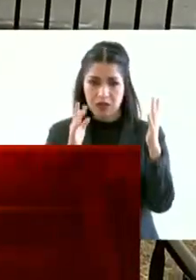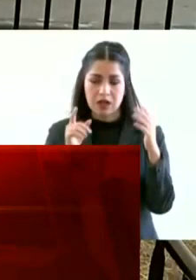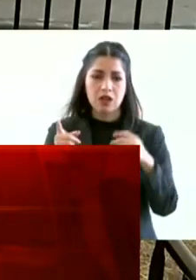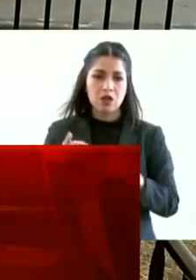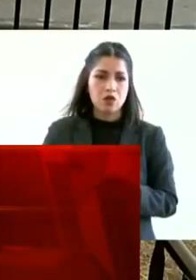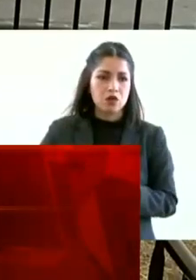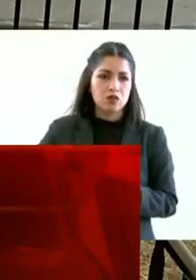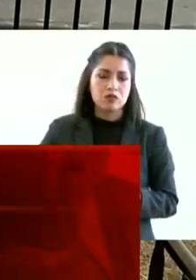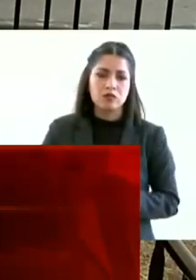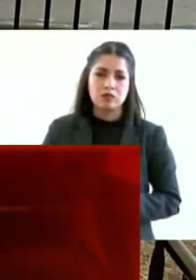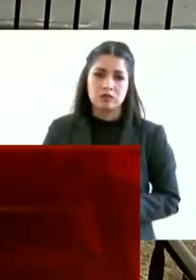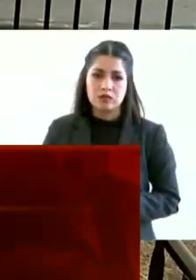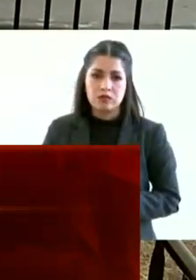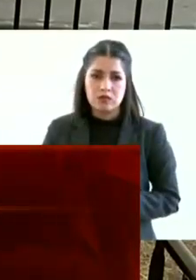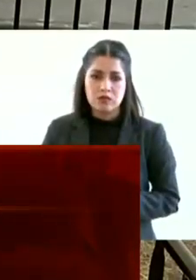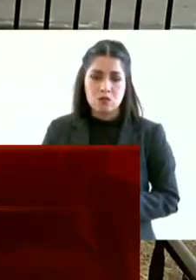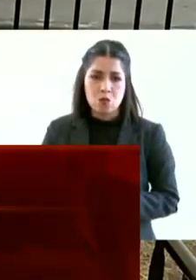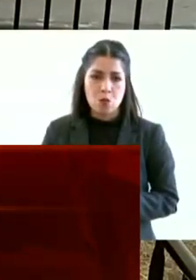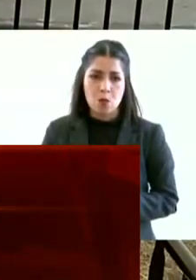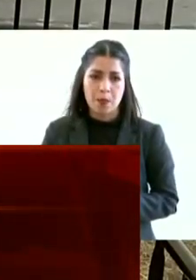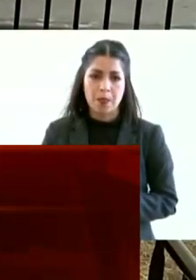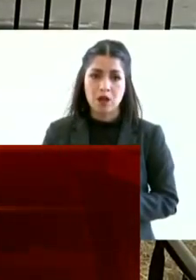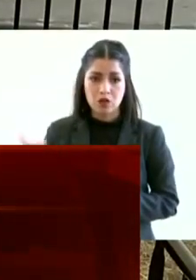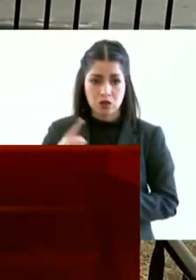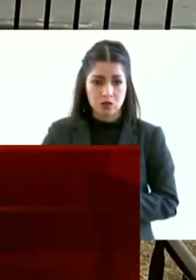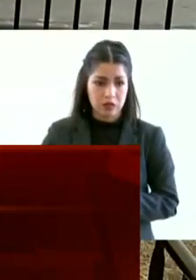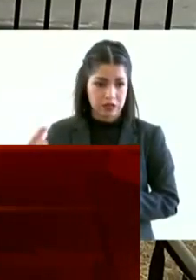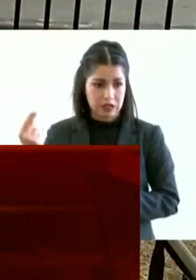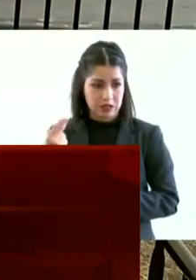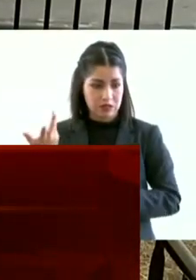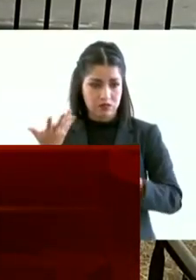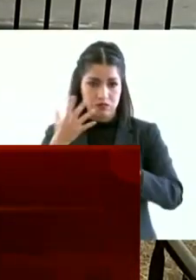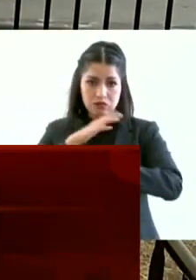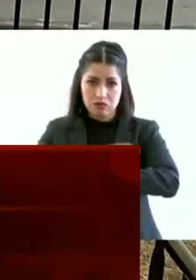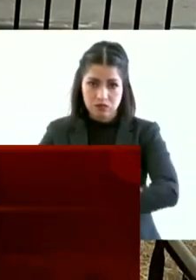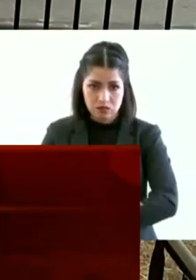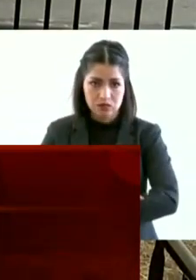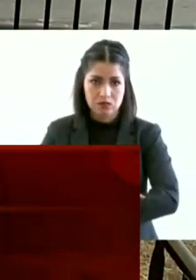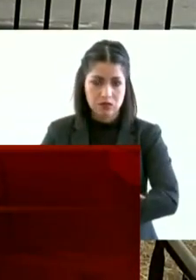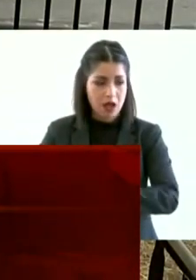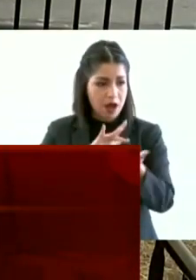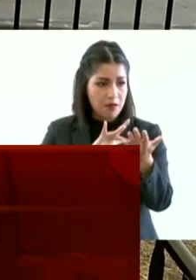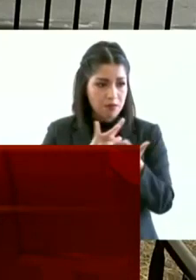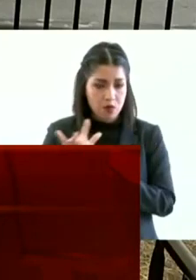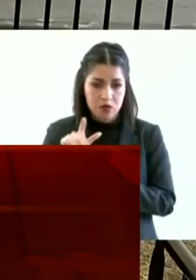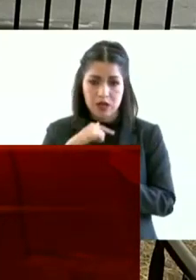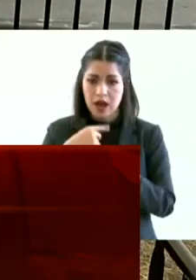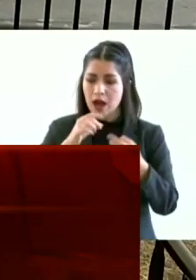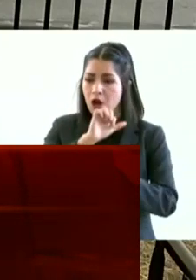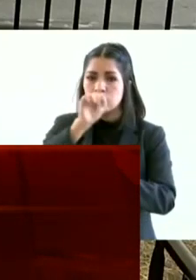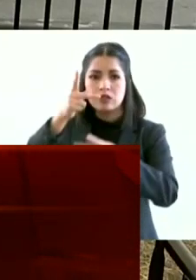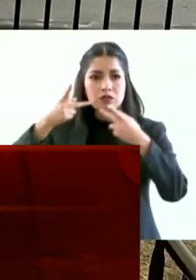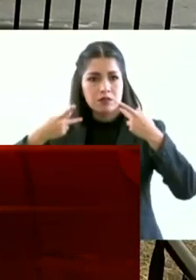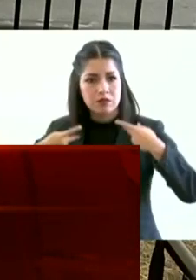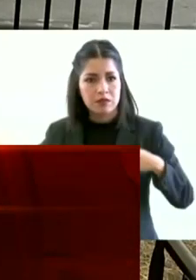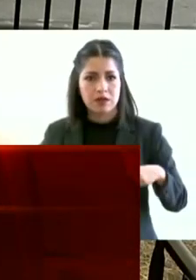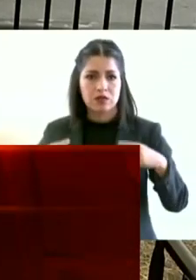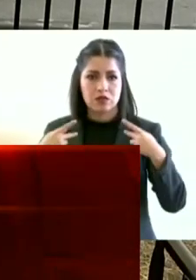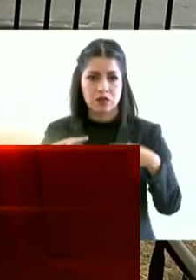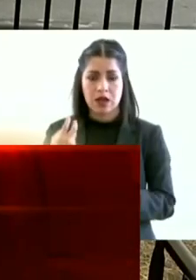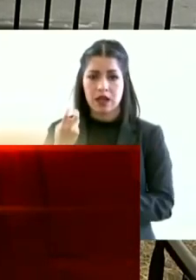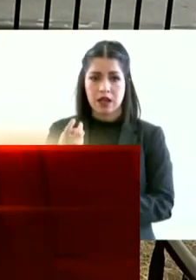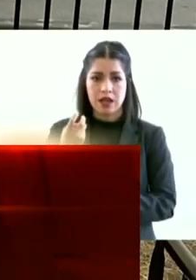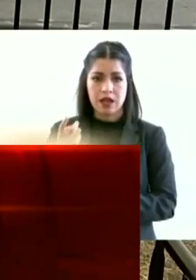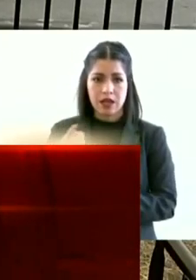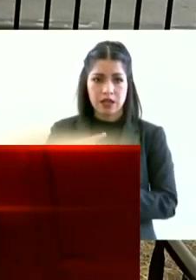que ser fraternos y aplicar el amor al prójimo. Y eso es lo que nos